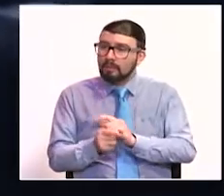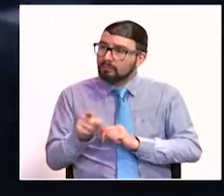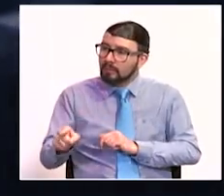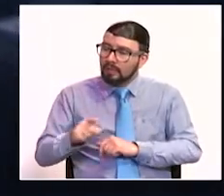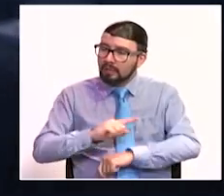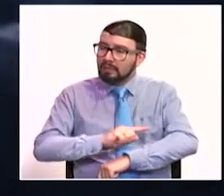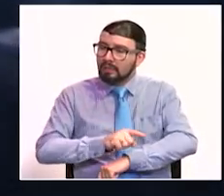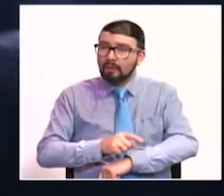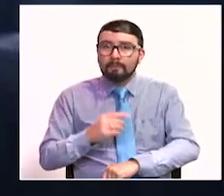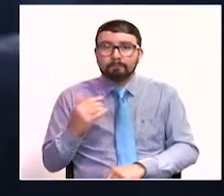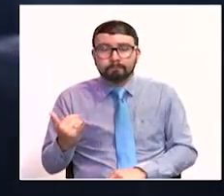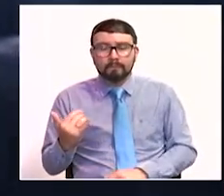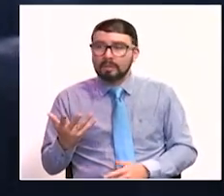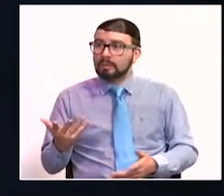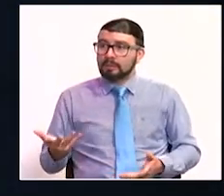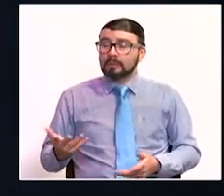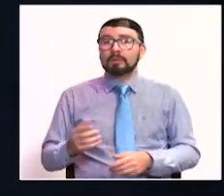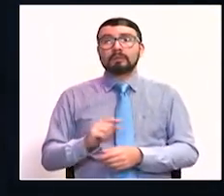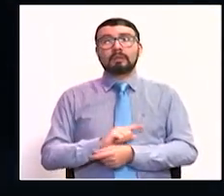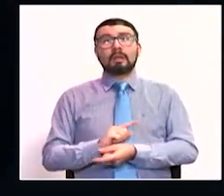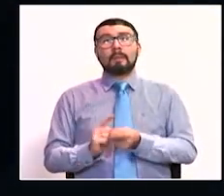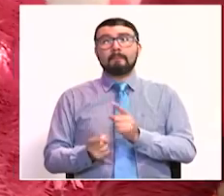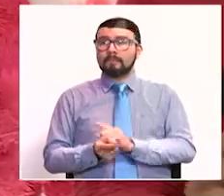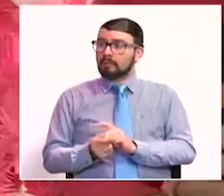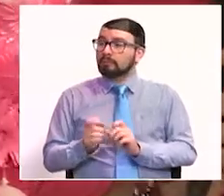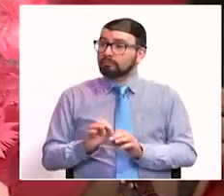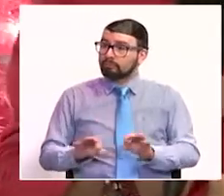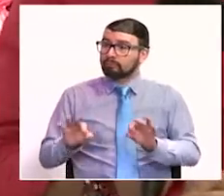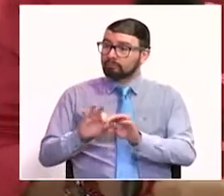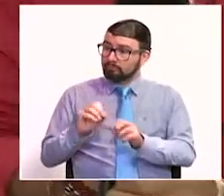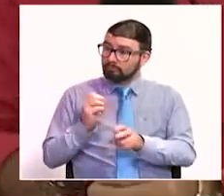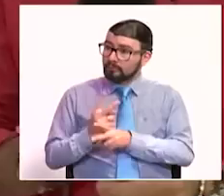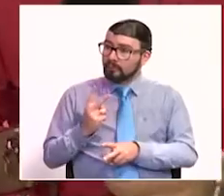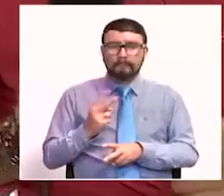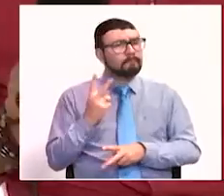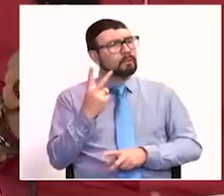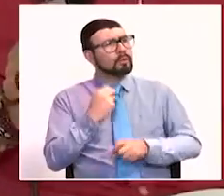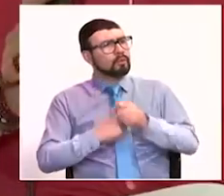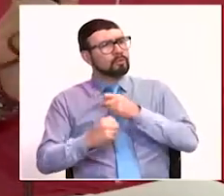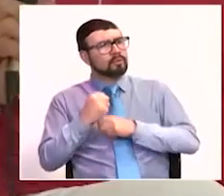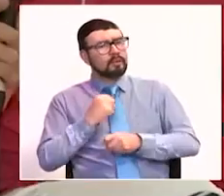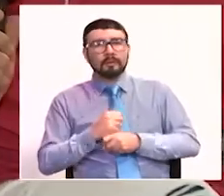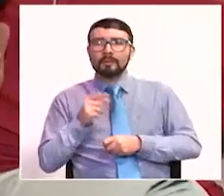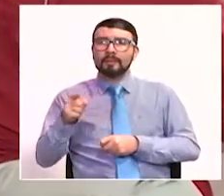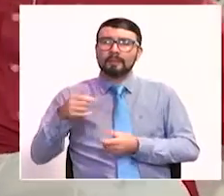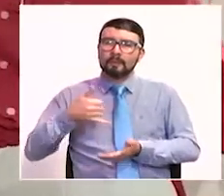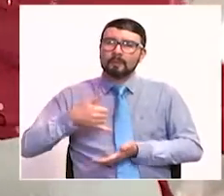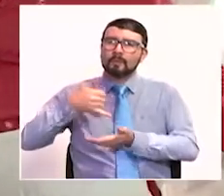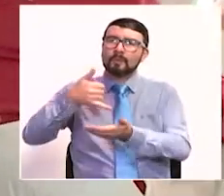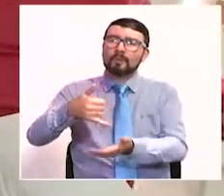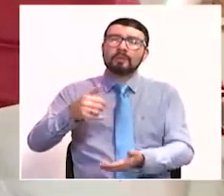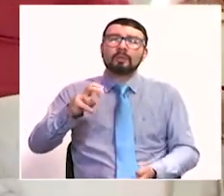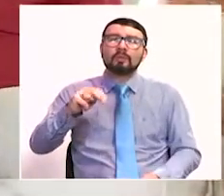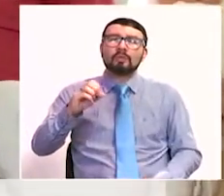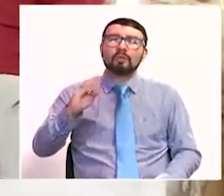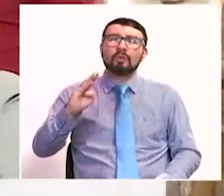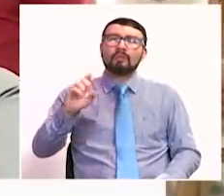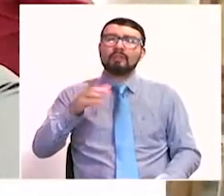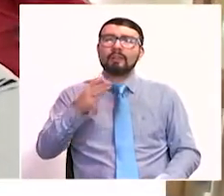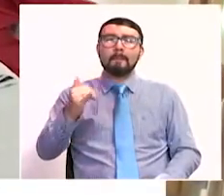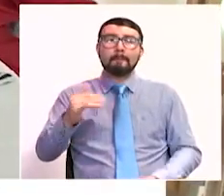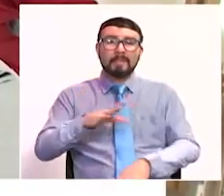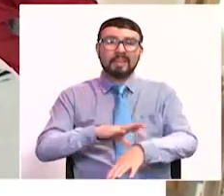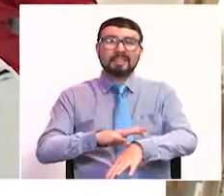biológico es tan delicado? Hace 2 años el Premio Nobel de Medicina fue casualmente el ciclo circadiano.